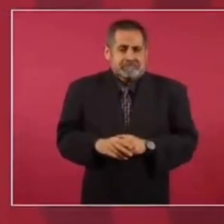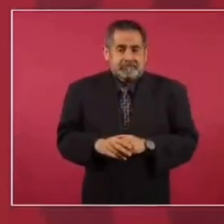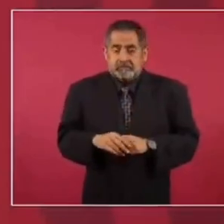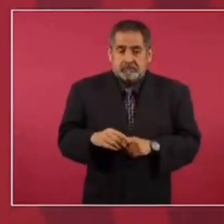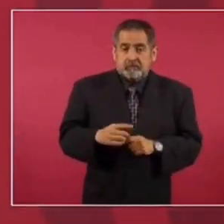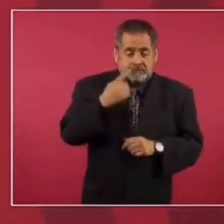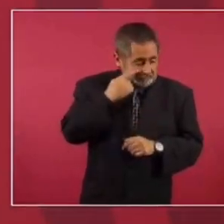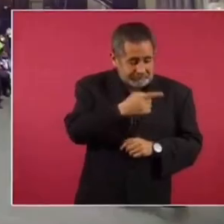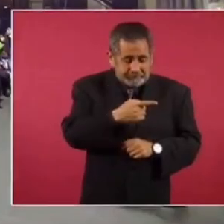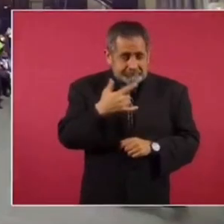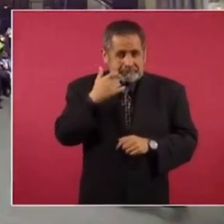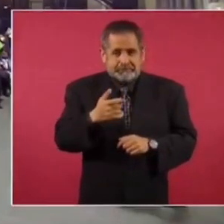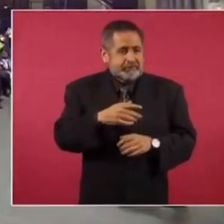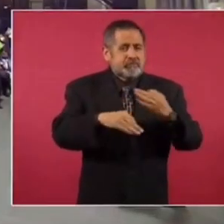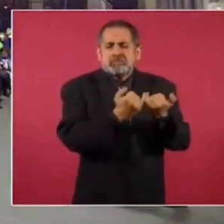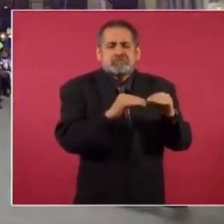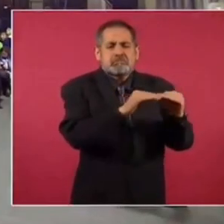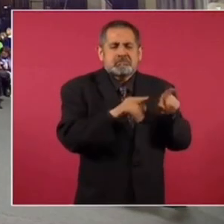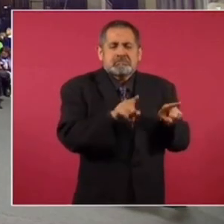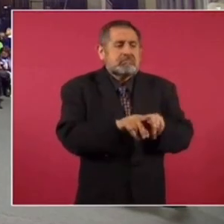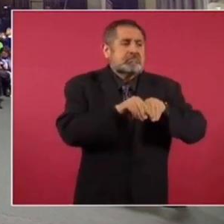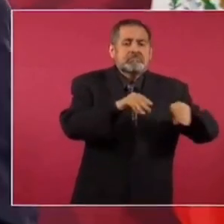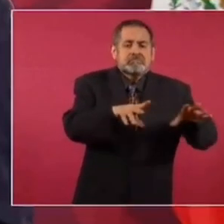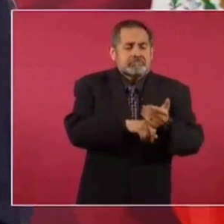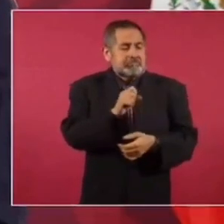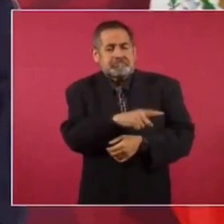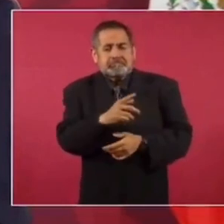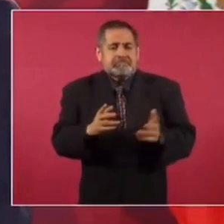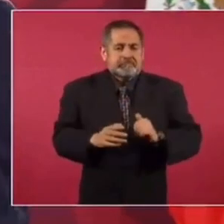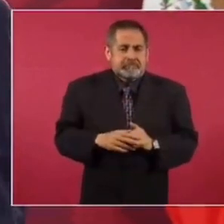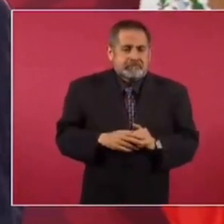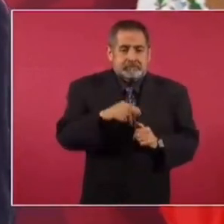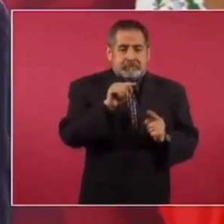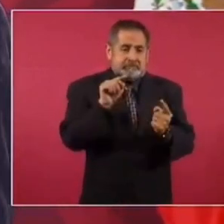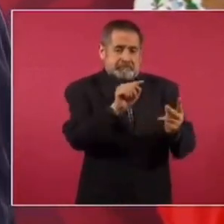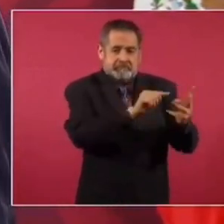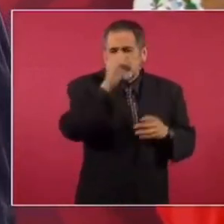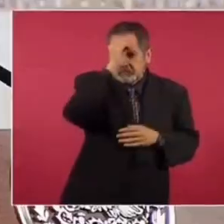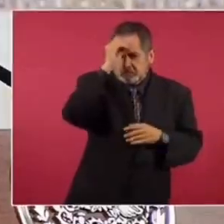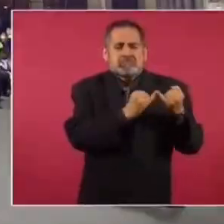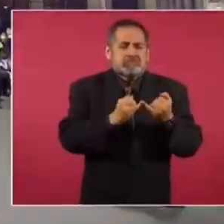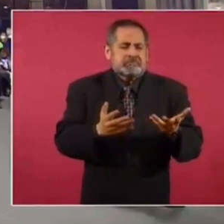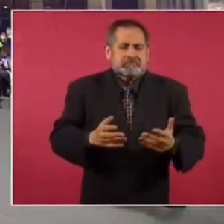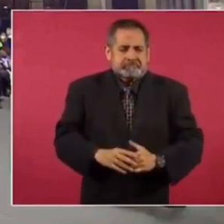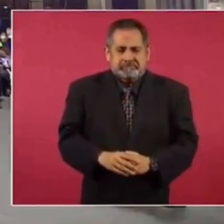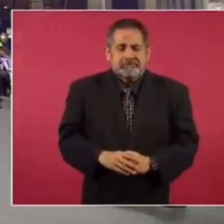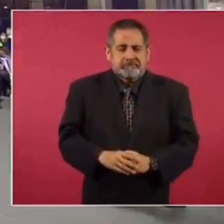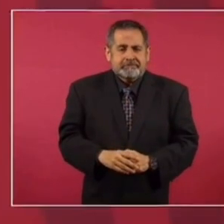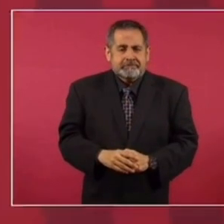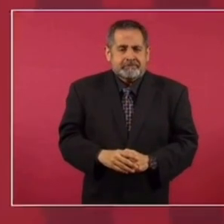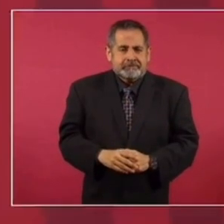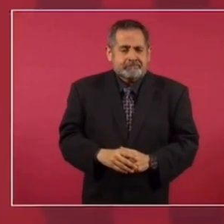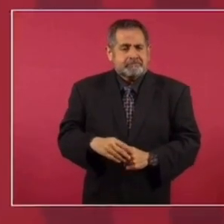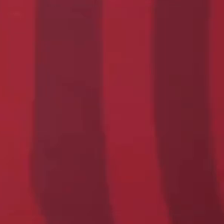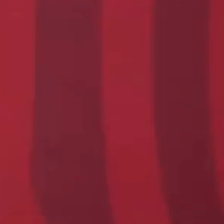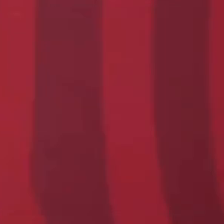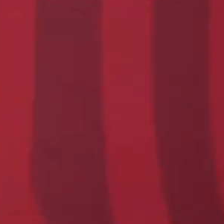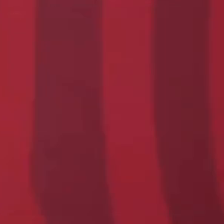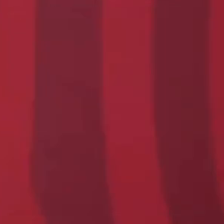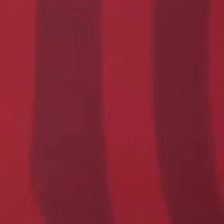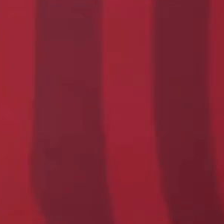Cómo está uniformada toda la opinión en medios yo no lo hago porque